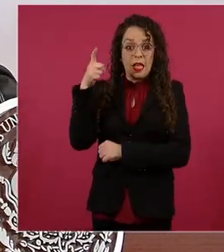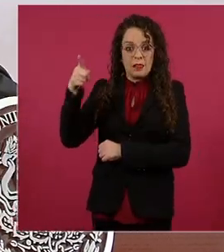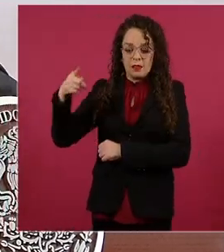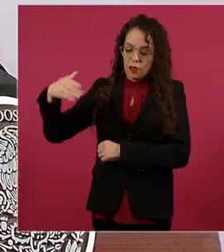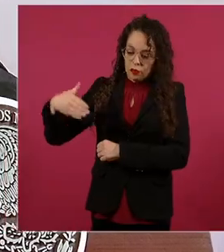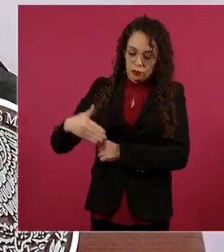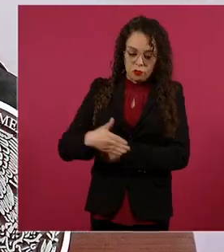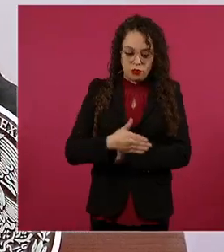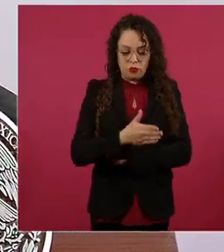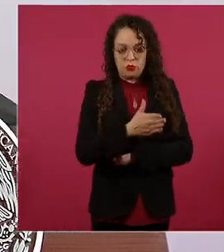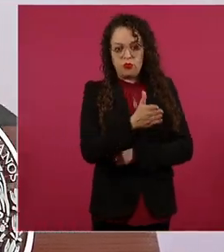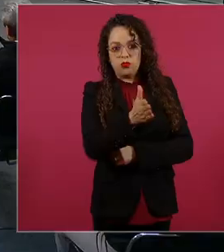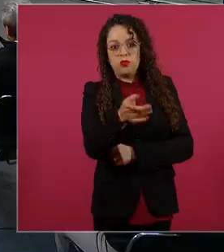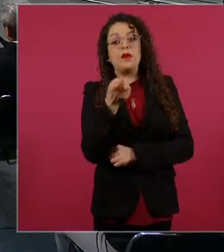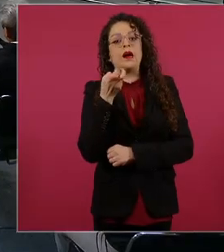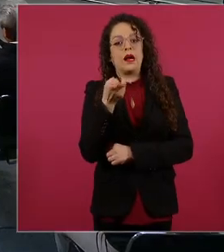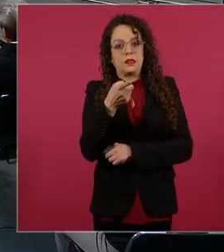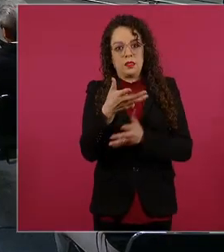amplia